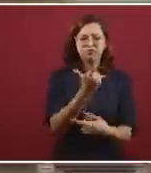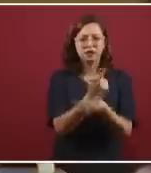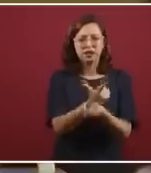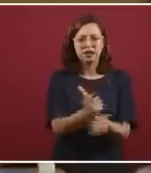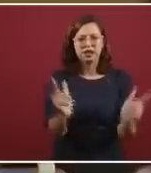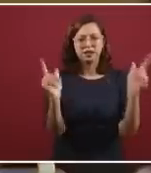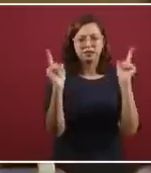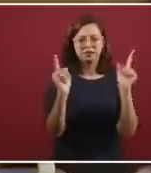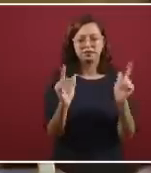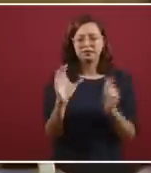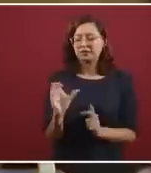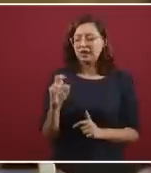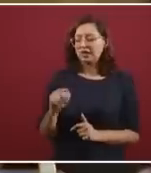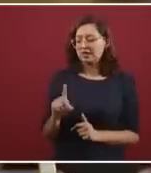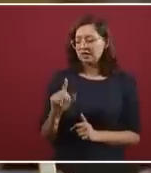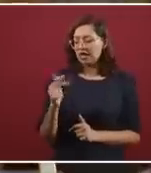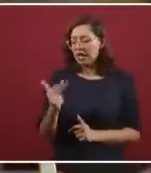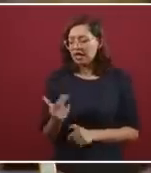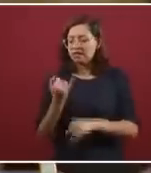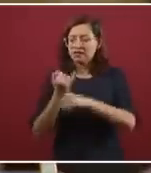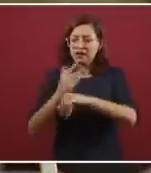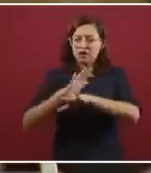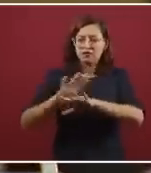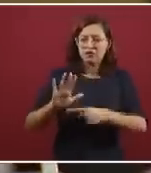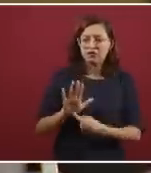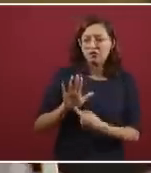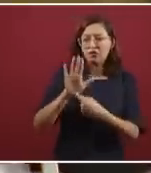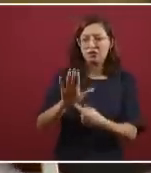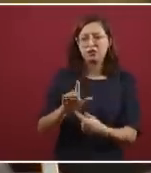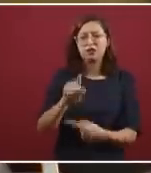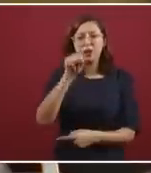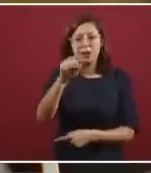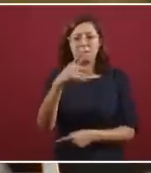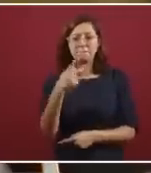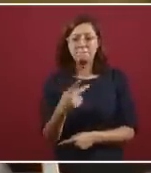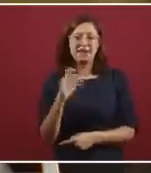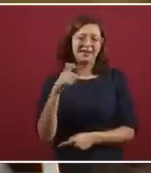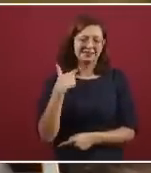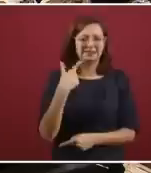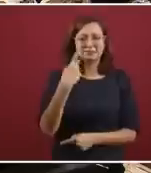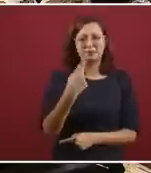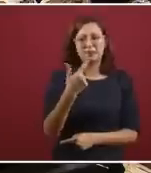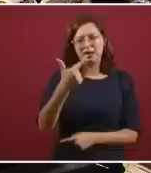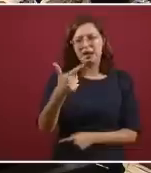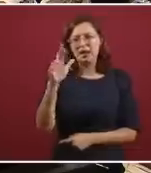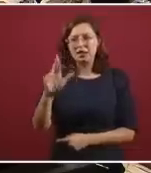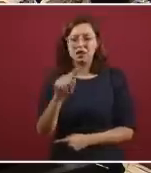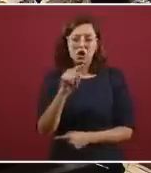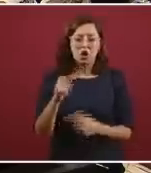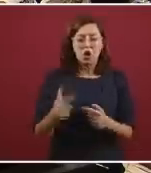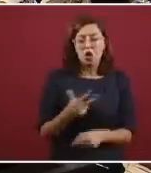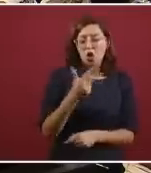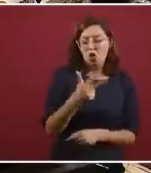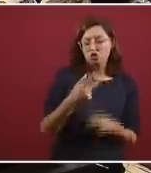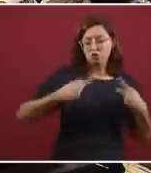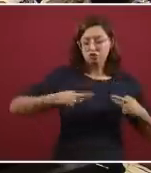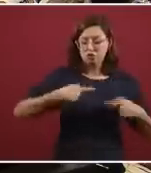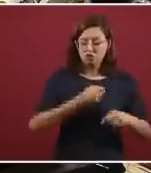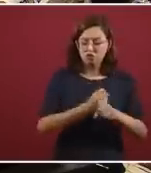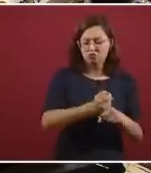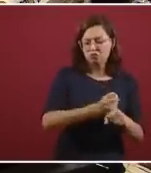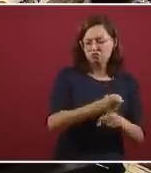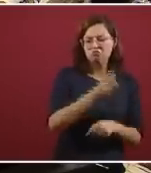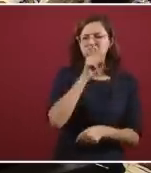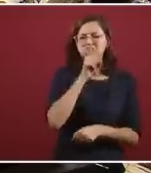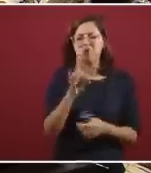la cnh da a conocer este informe la pgr l trans pcr dice que de esas 8 personas sólo un había sido torturada